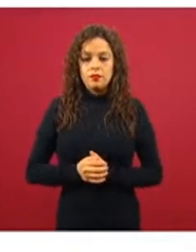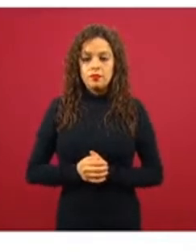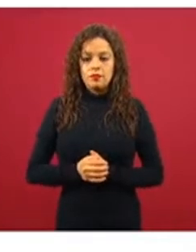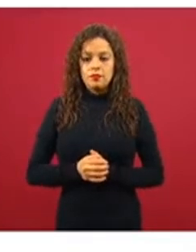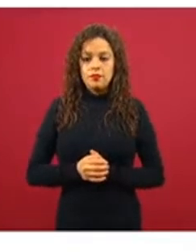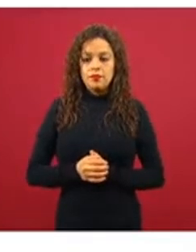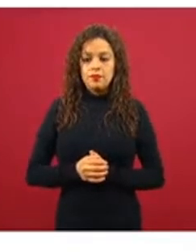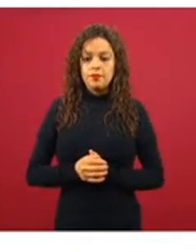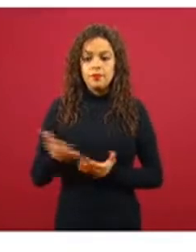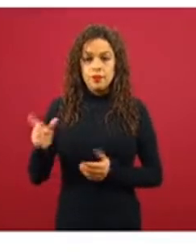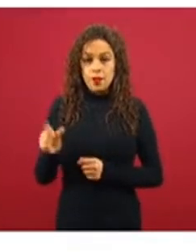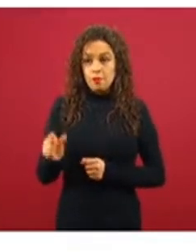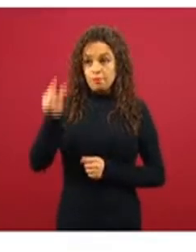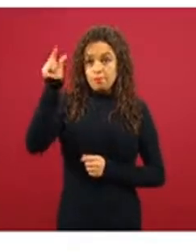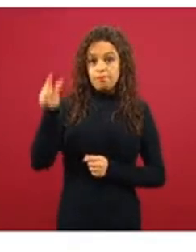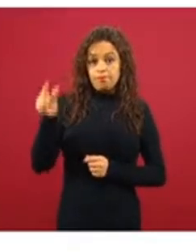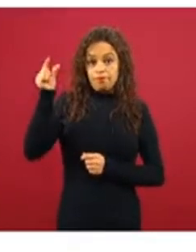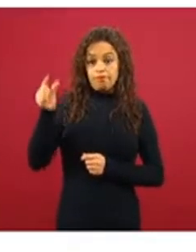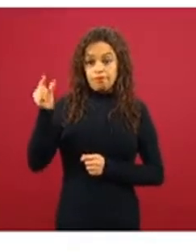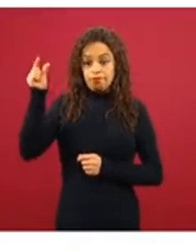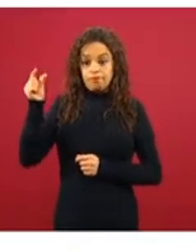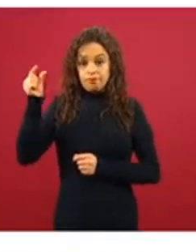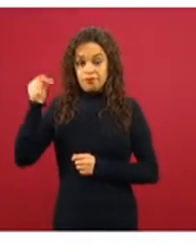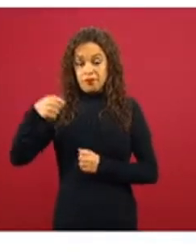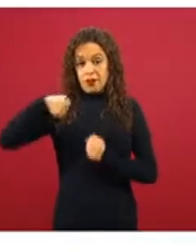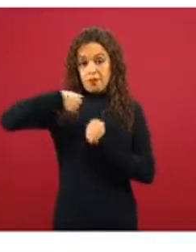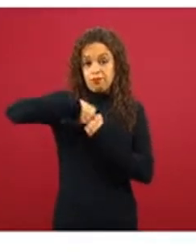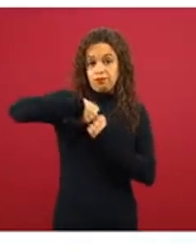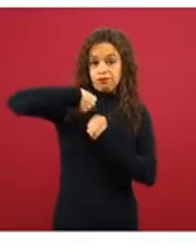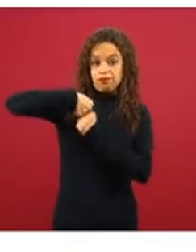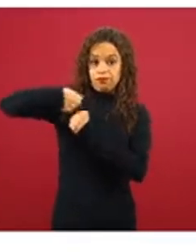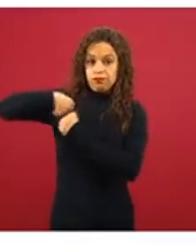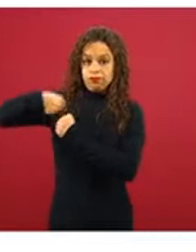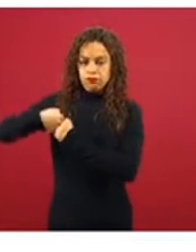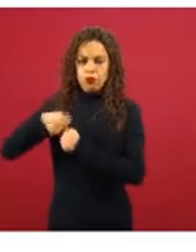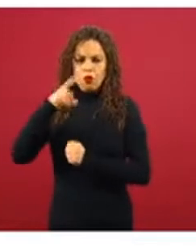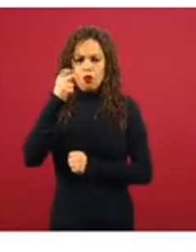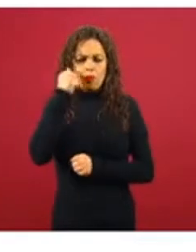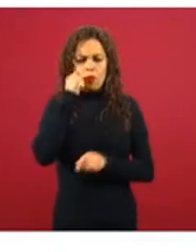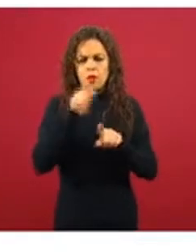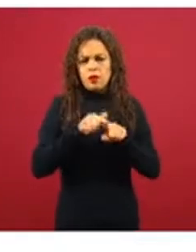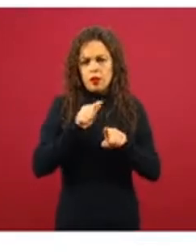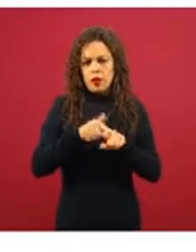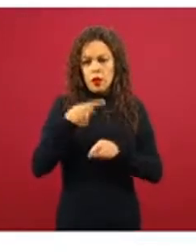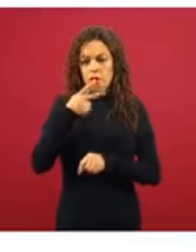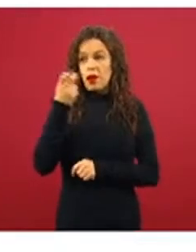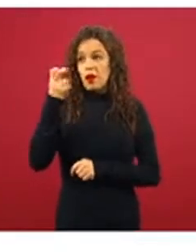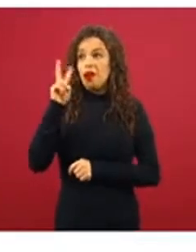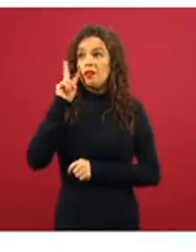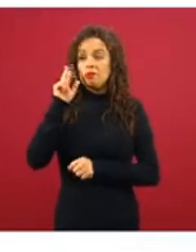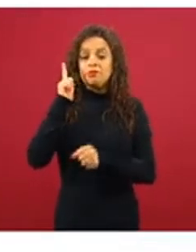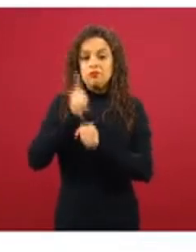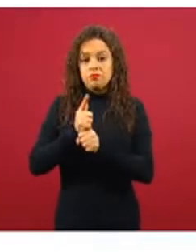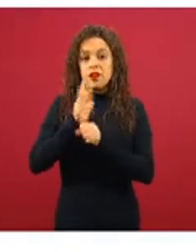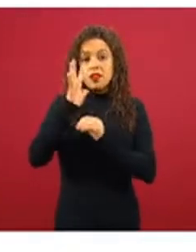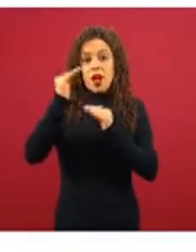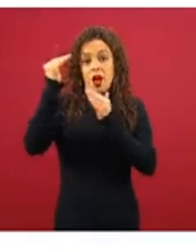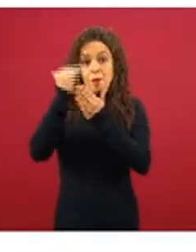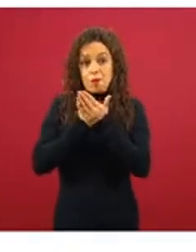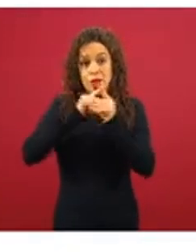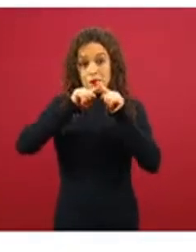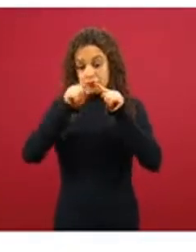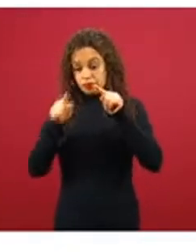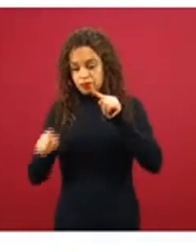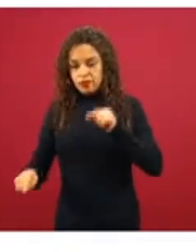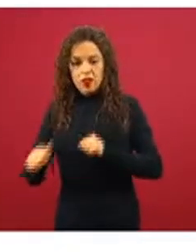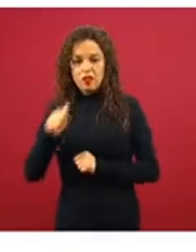en su momento las barras apiladas, independientemente del color, vemos que esta tendencia todavía no disminuye, sabiendo que muchos de estos casos